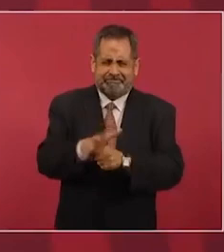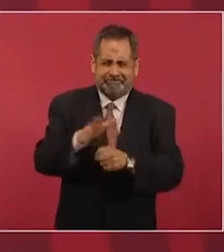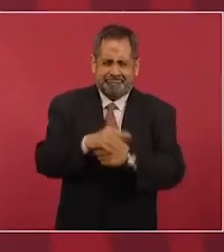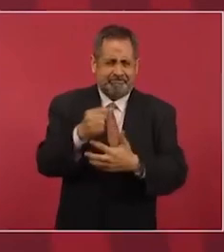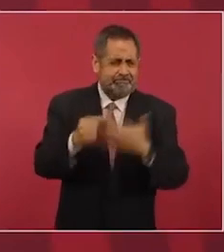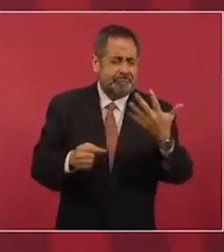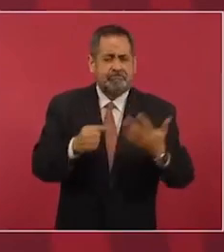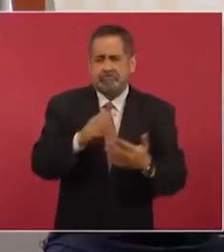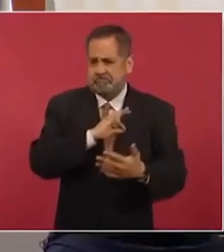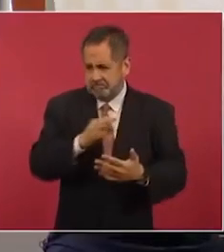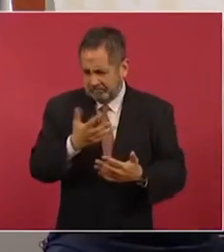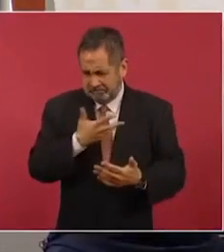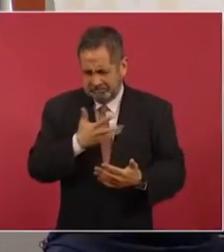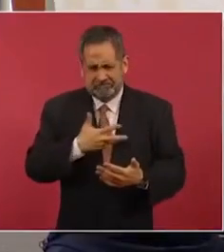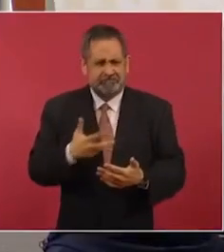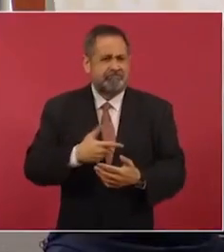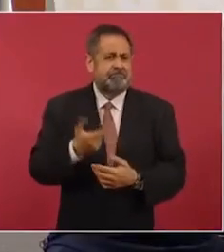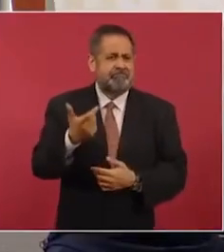económico,